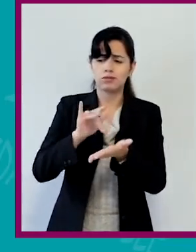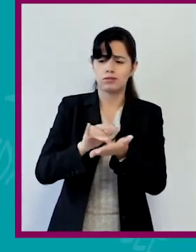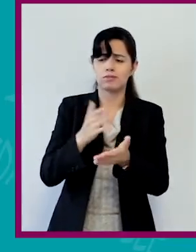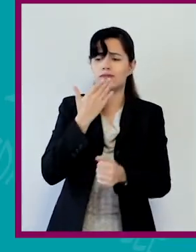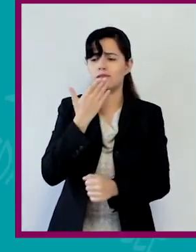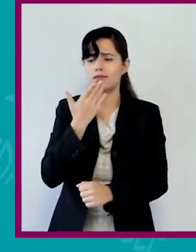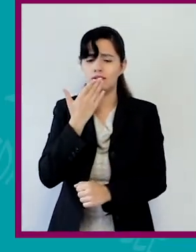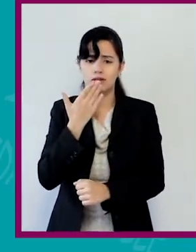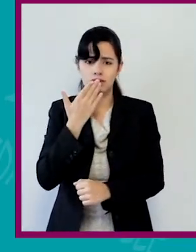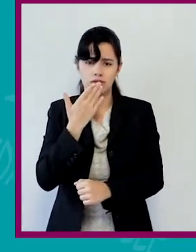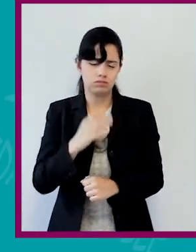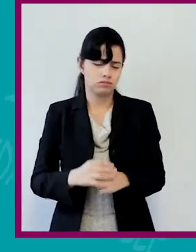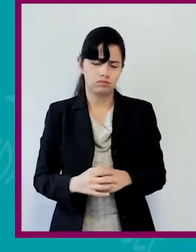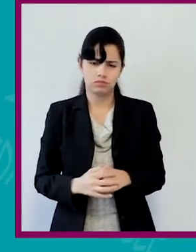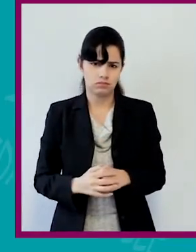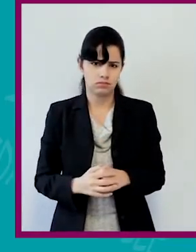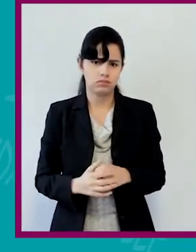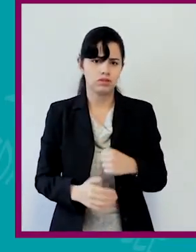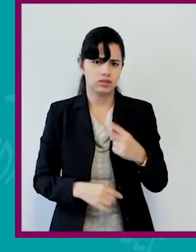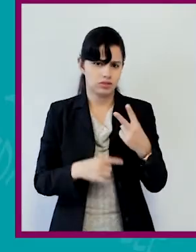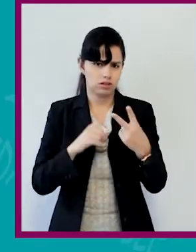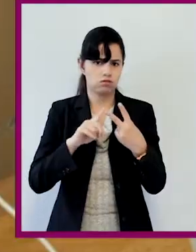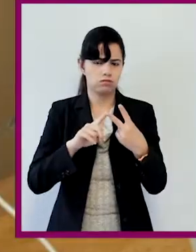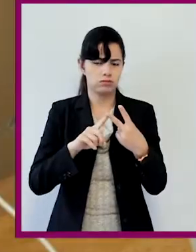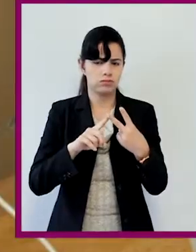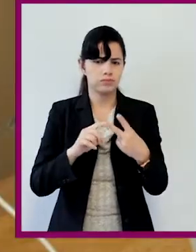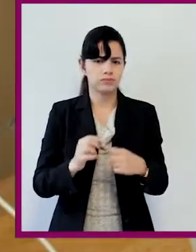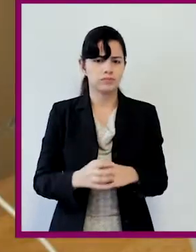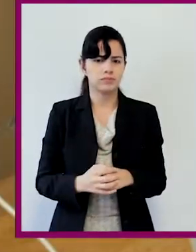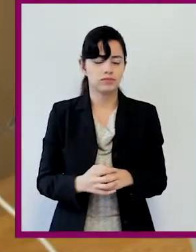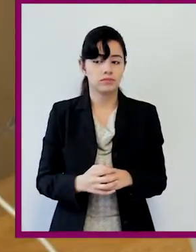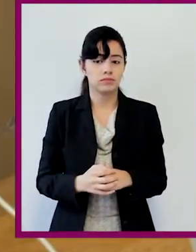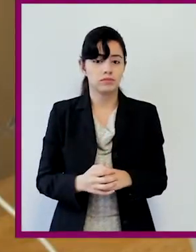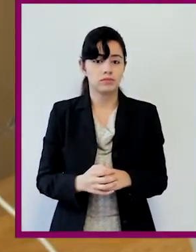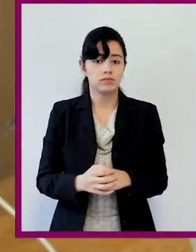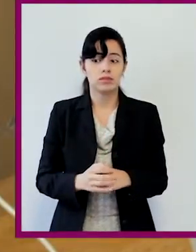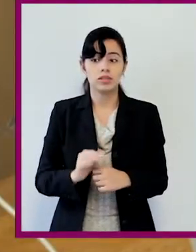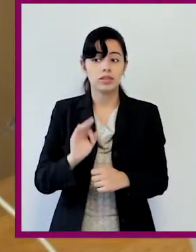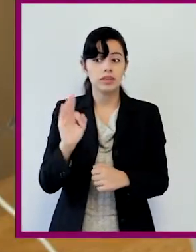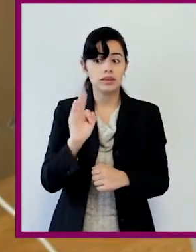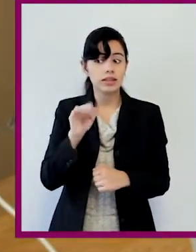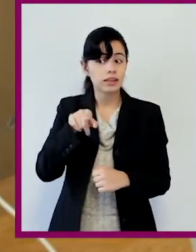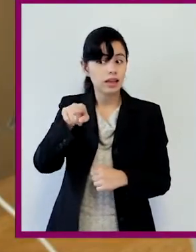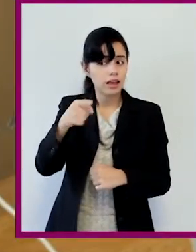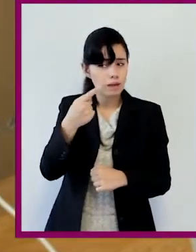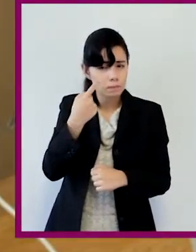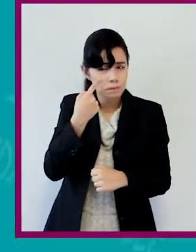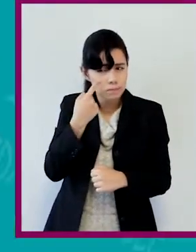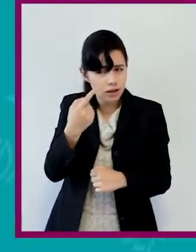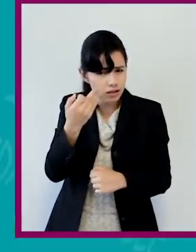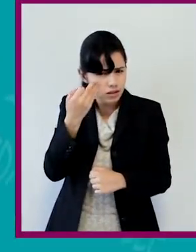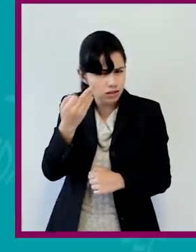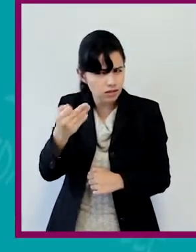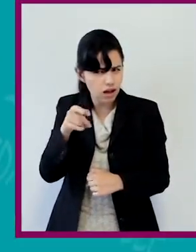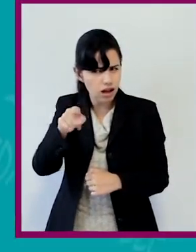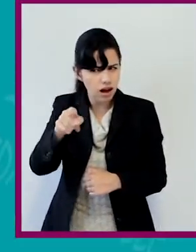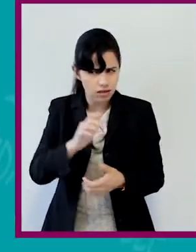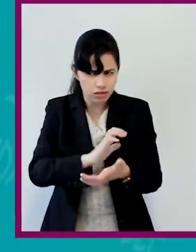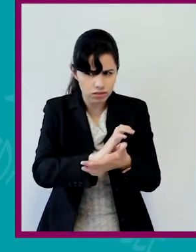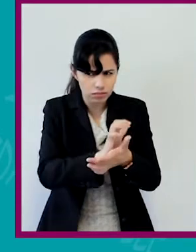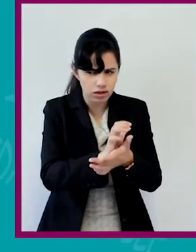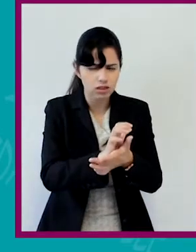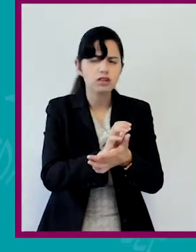entonces el segundo es que enfrenten al discriminador, a la discriminadora, ¿verdad? Promover